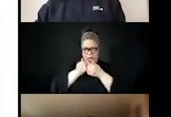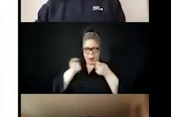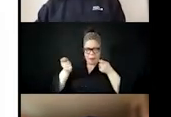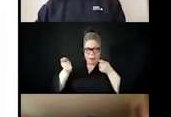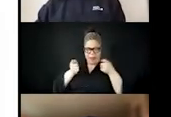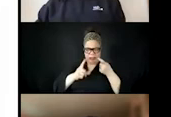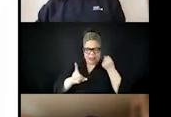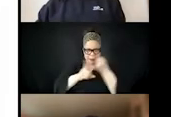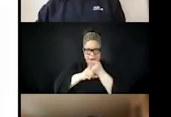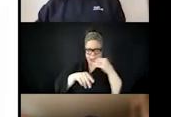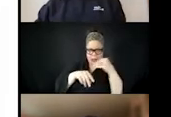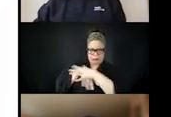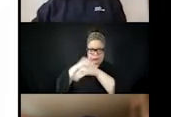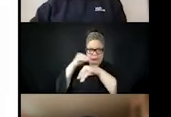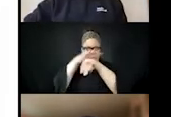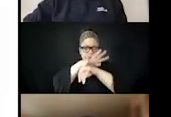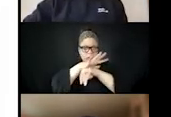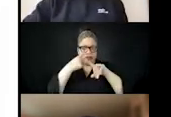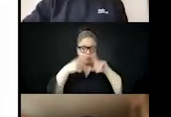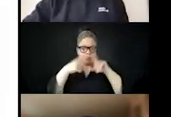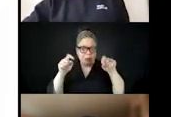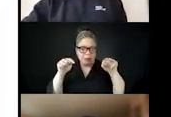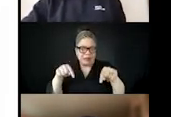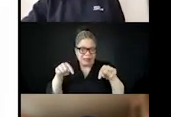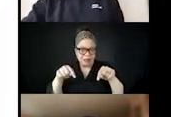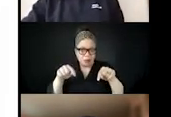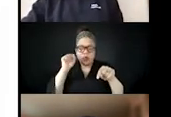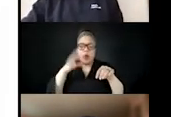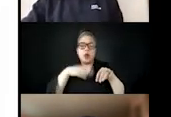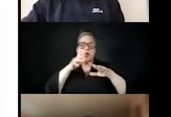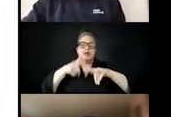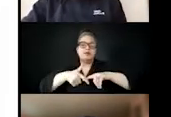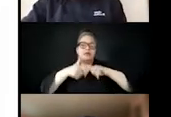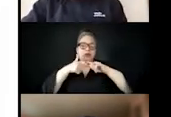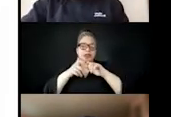y manejar el impacto de este suceso